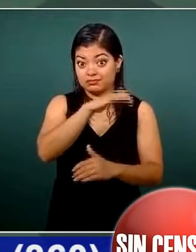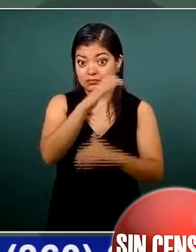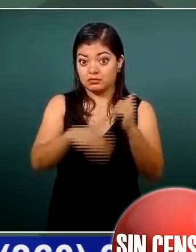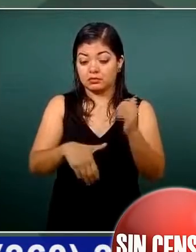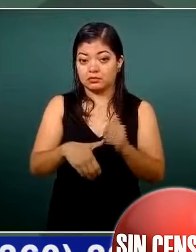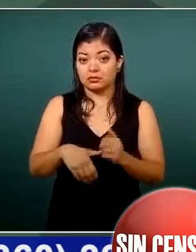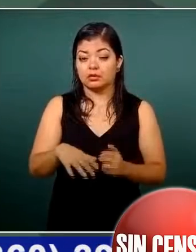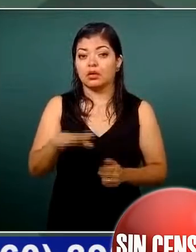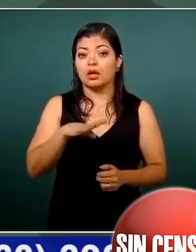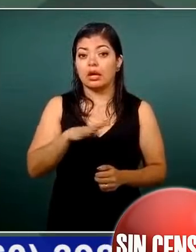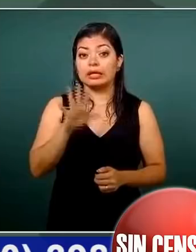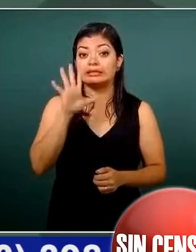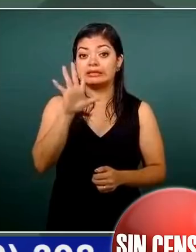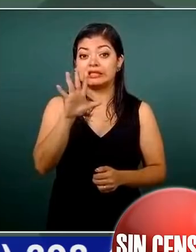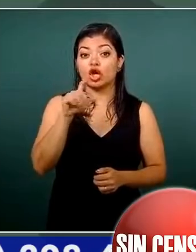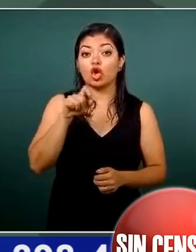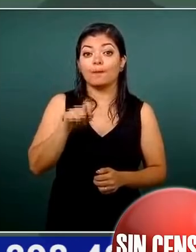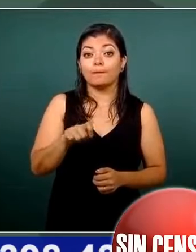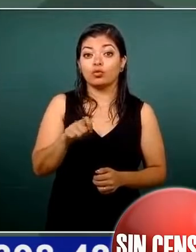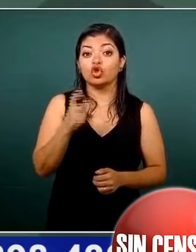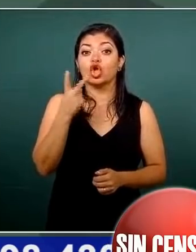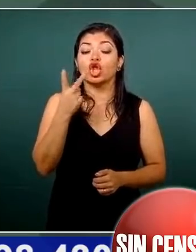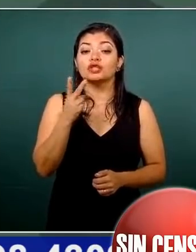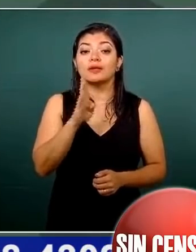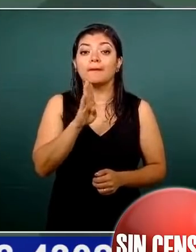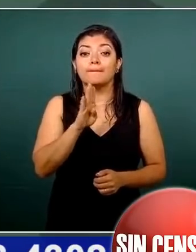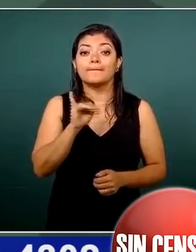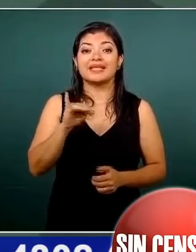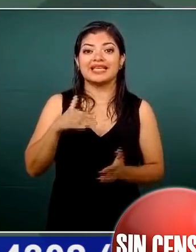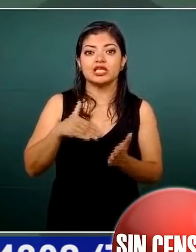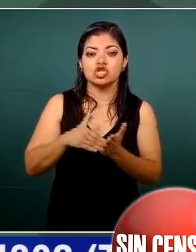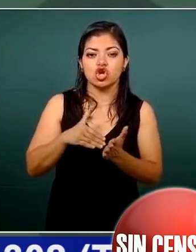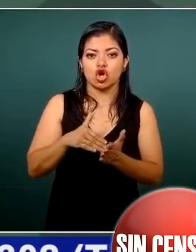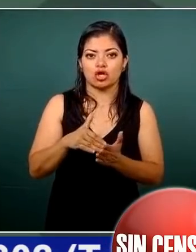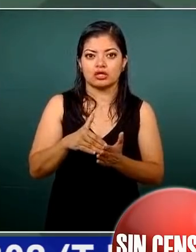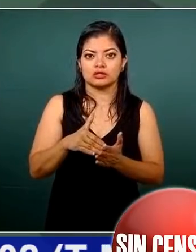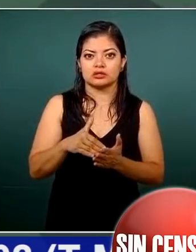de 5.2 billones.